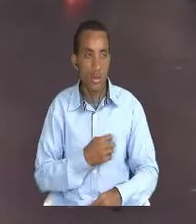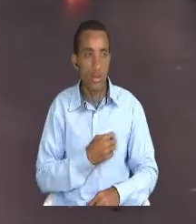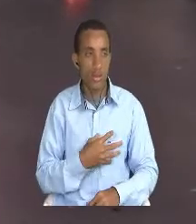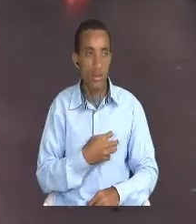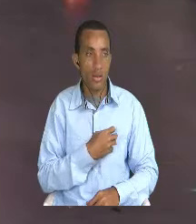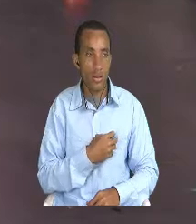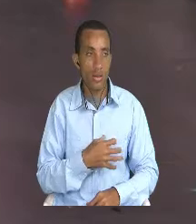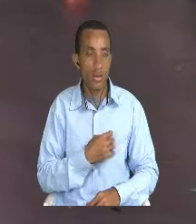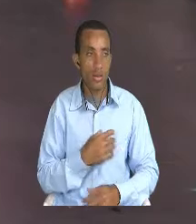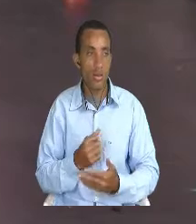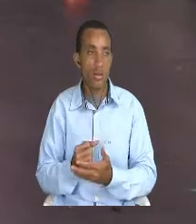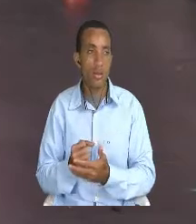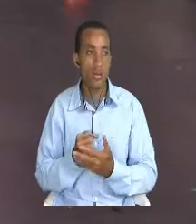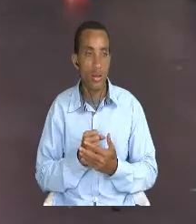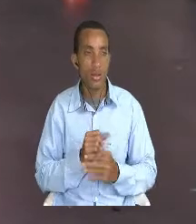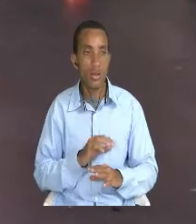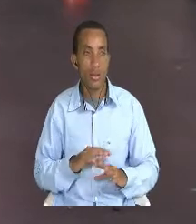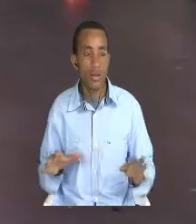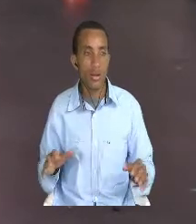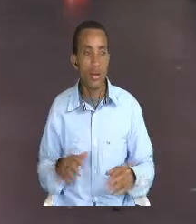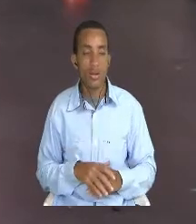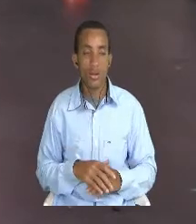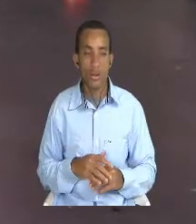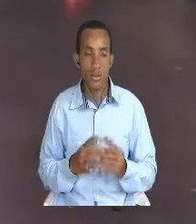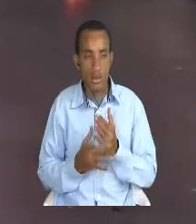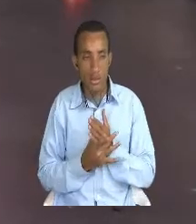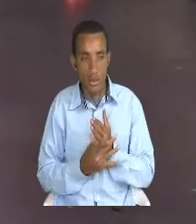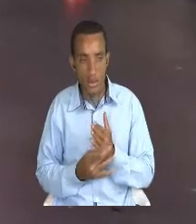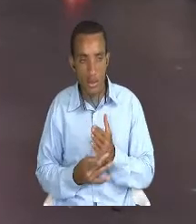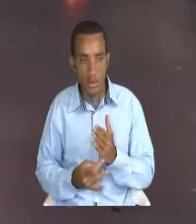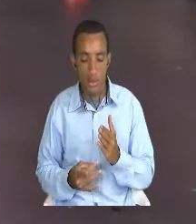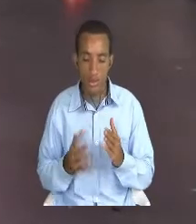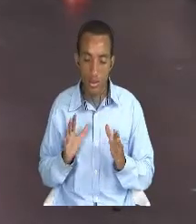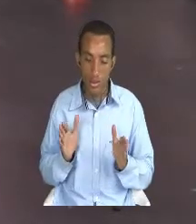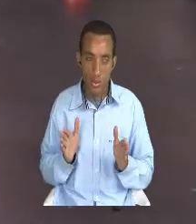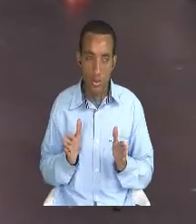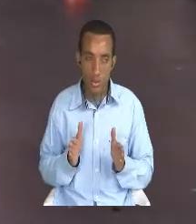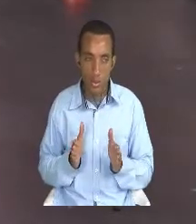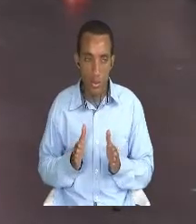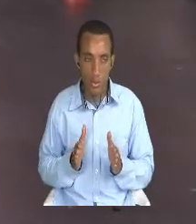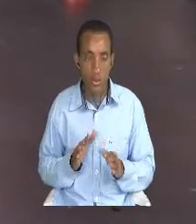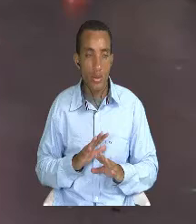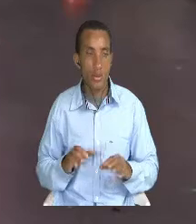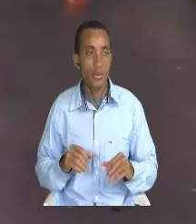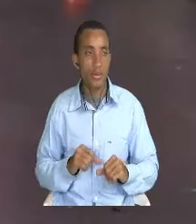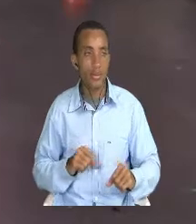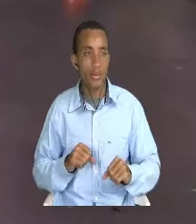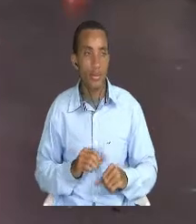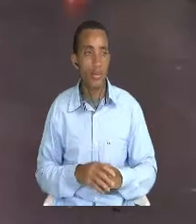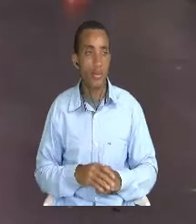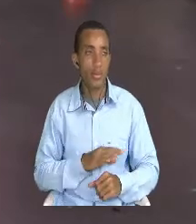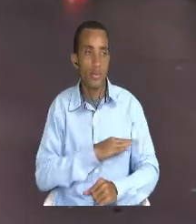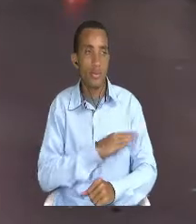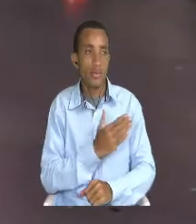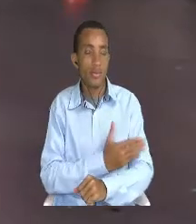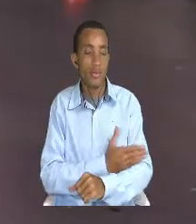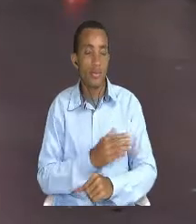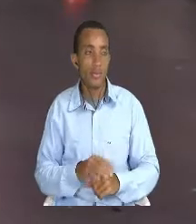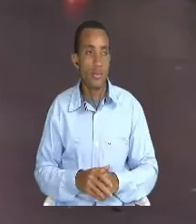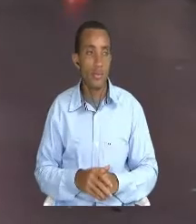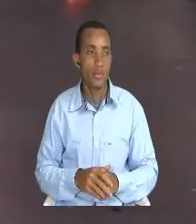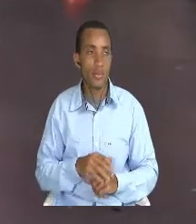va a empezar a ayudar a lo que es la quema de grasa, a mejorar nuestra resistencia y a optimizar muy bien nuestra capacidad.